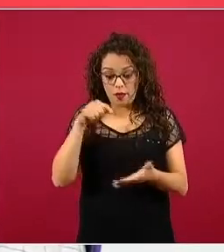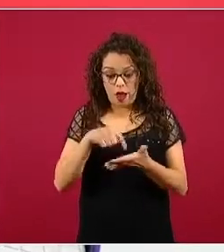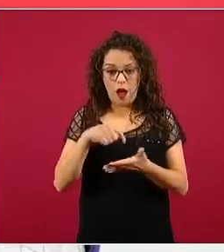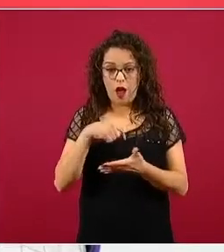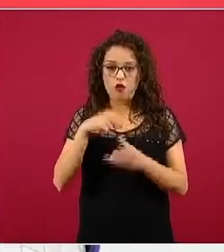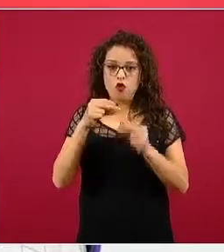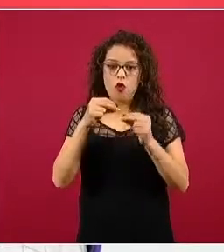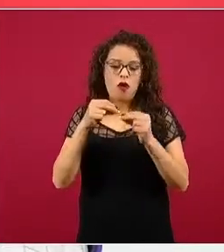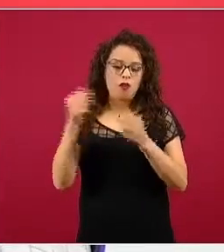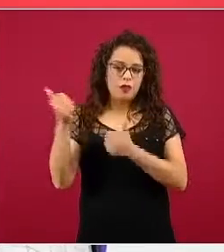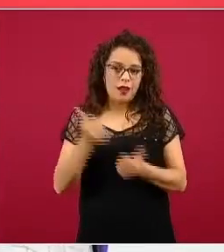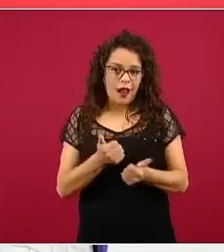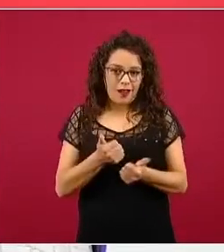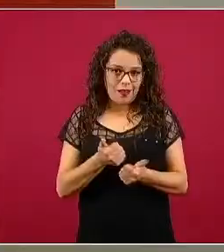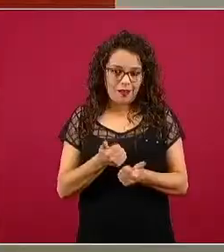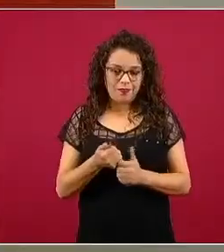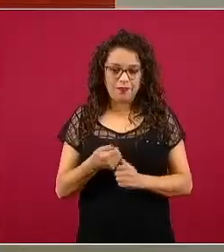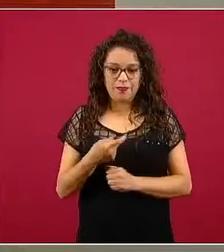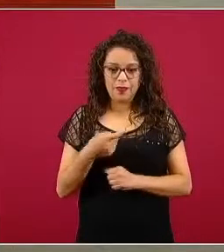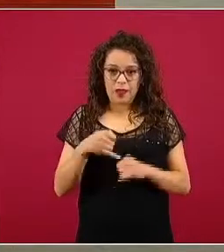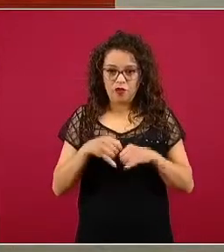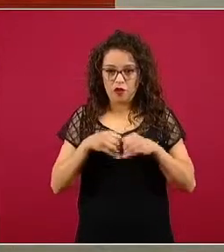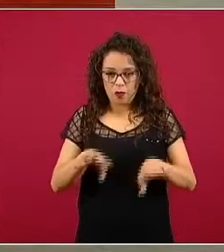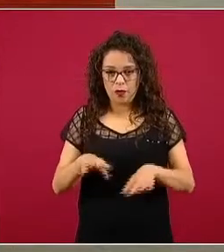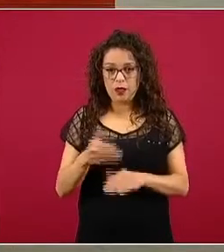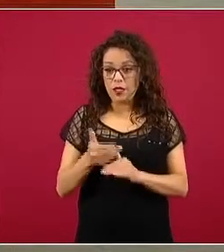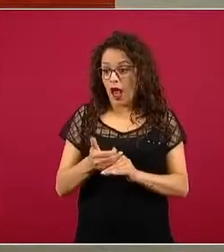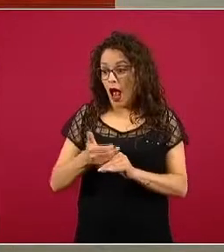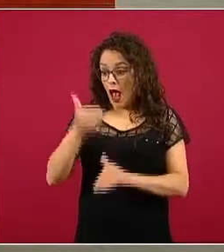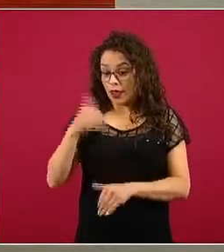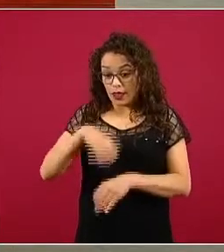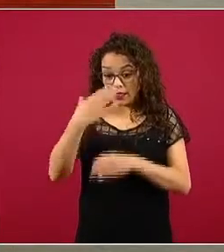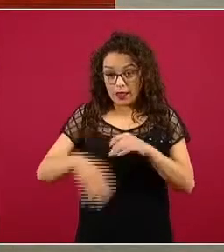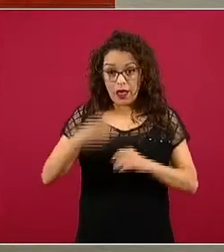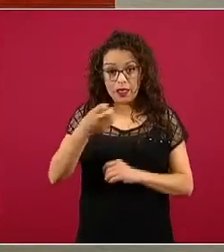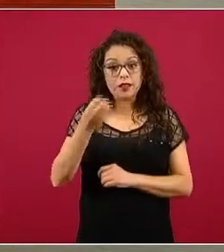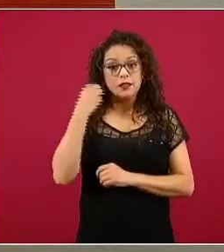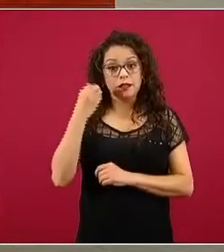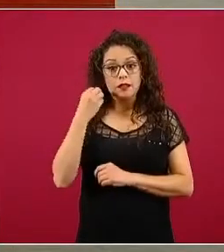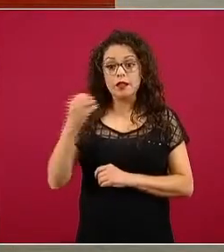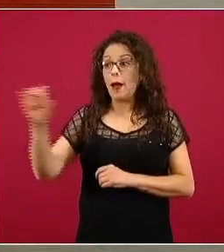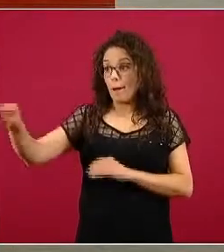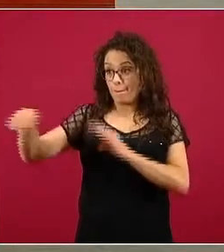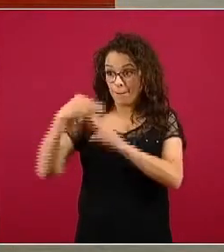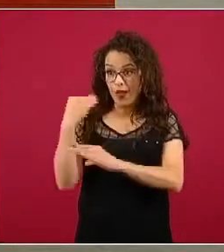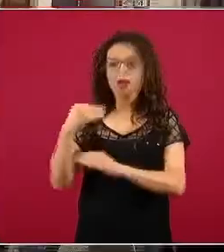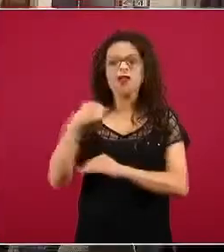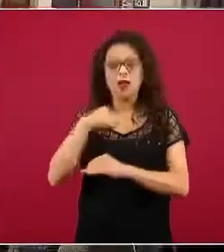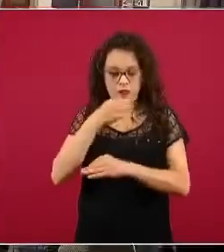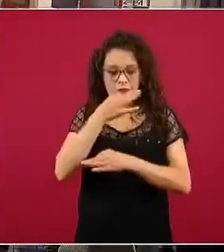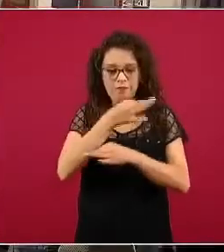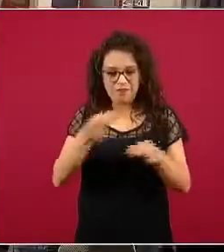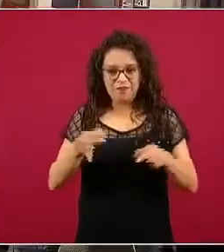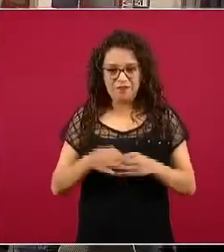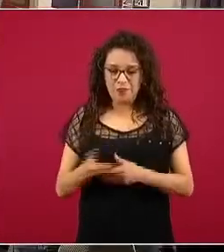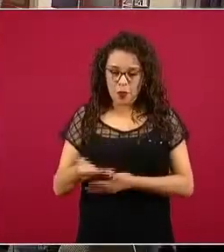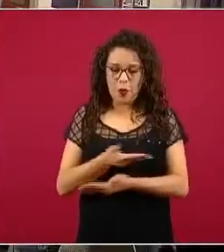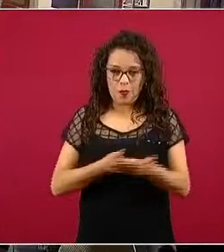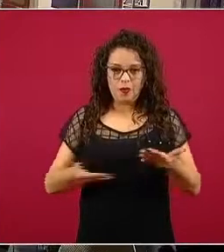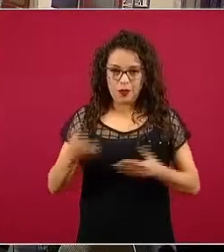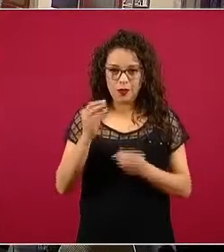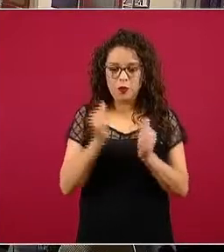mano. Si antes de terminar la conferencia me la comparten, con gusto la comento. ¿Sí? Pasamos de este lado, por